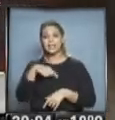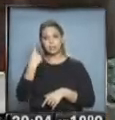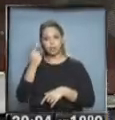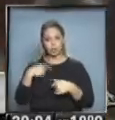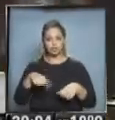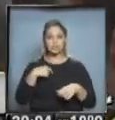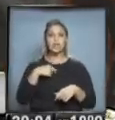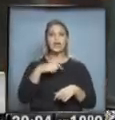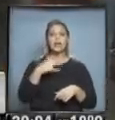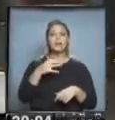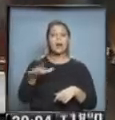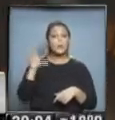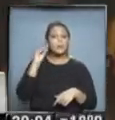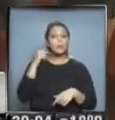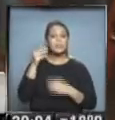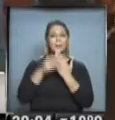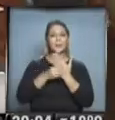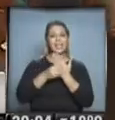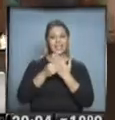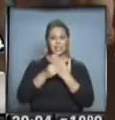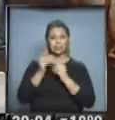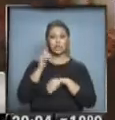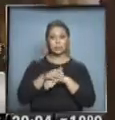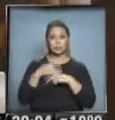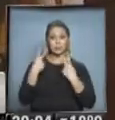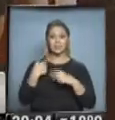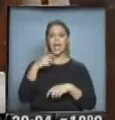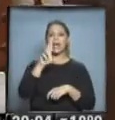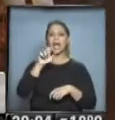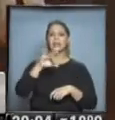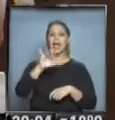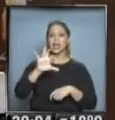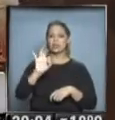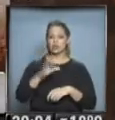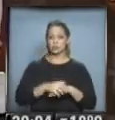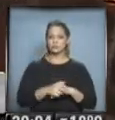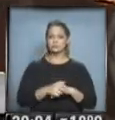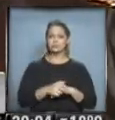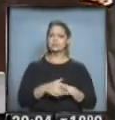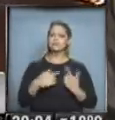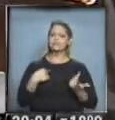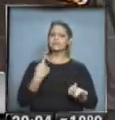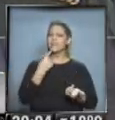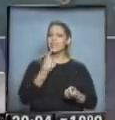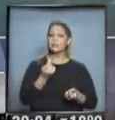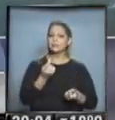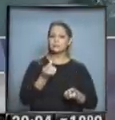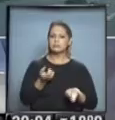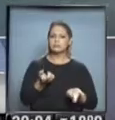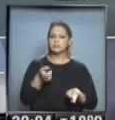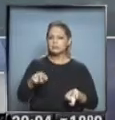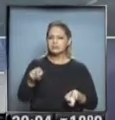vamos a escuchar al ministro de Interior y Transporte, Florencio Randazzo. No hay que buscar ningún eufemismo, esto